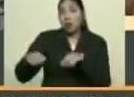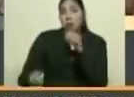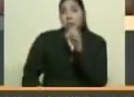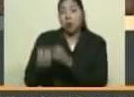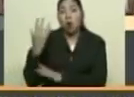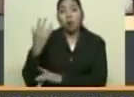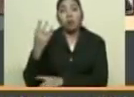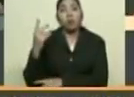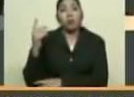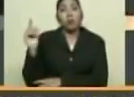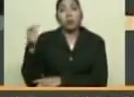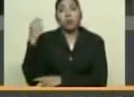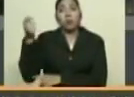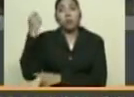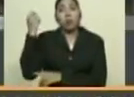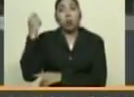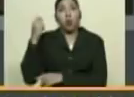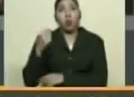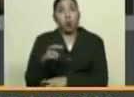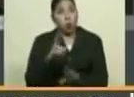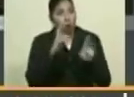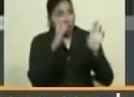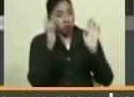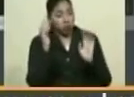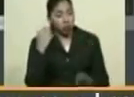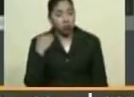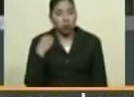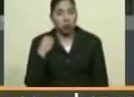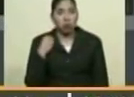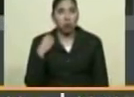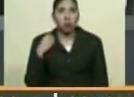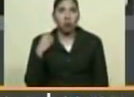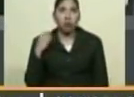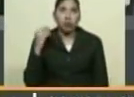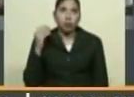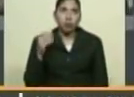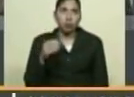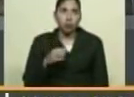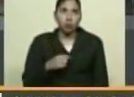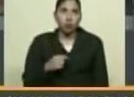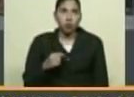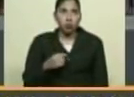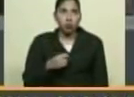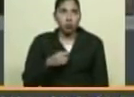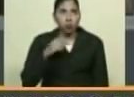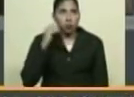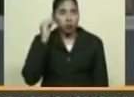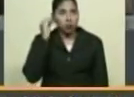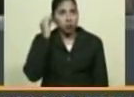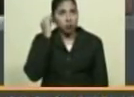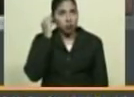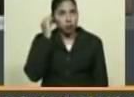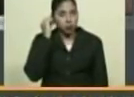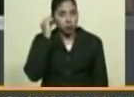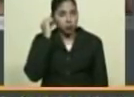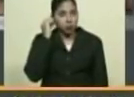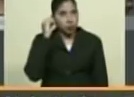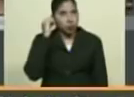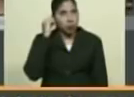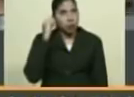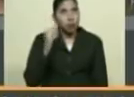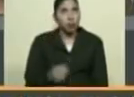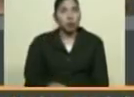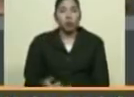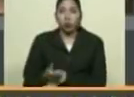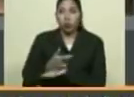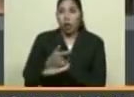Muchachos y muchachas, porque uno ve muchas caras jóvenes. No permitan que nos hagan olvidar a Hugo